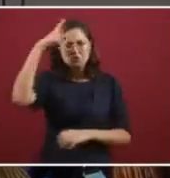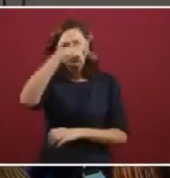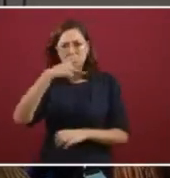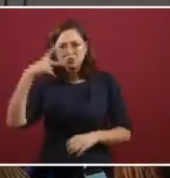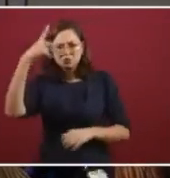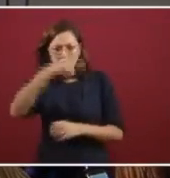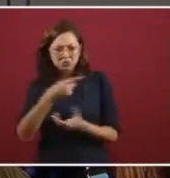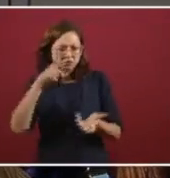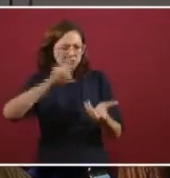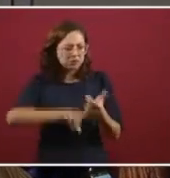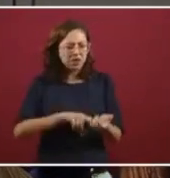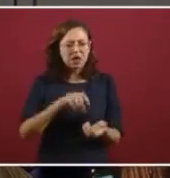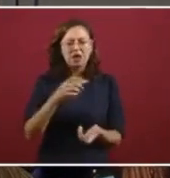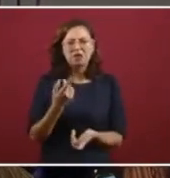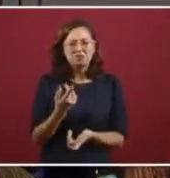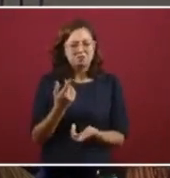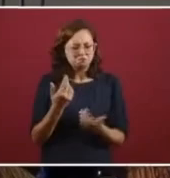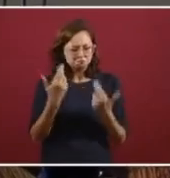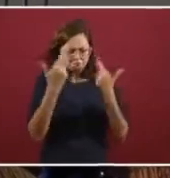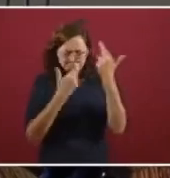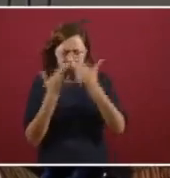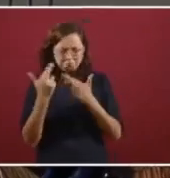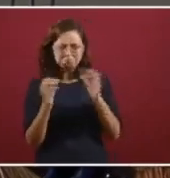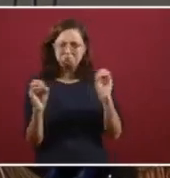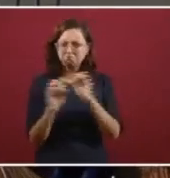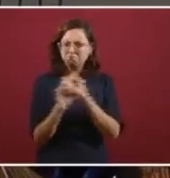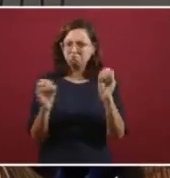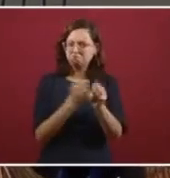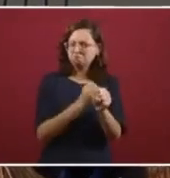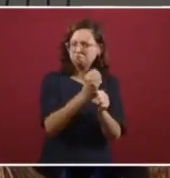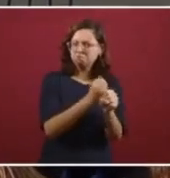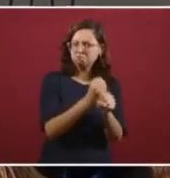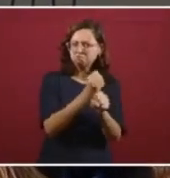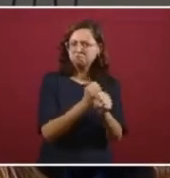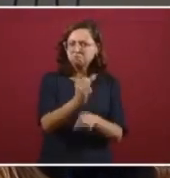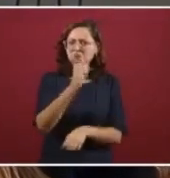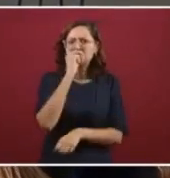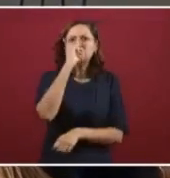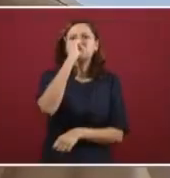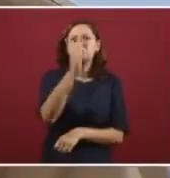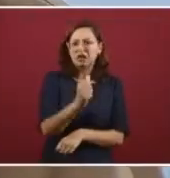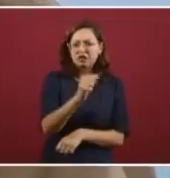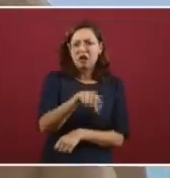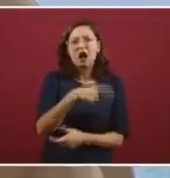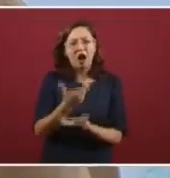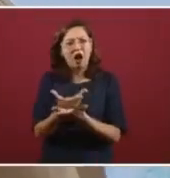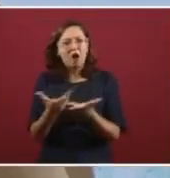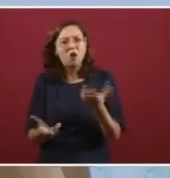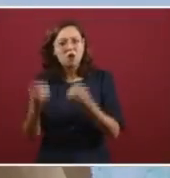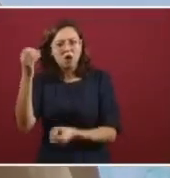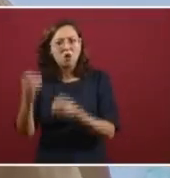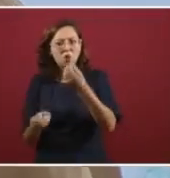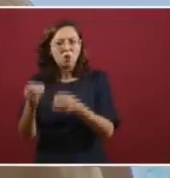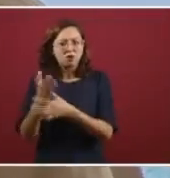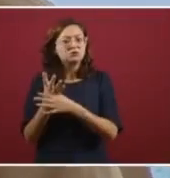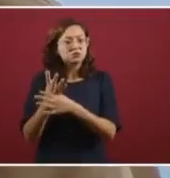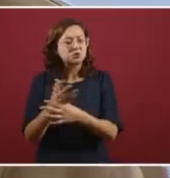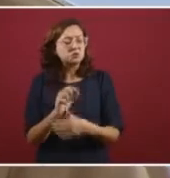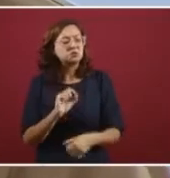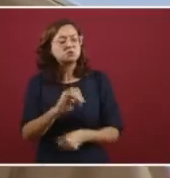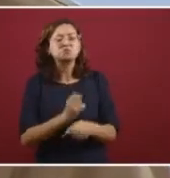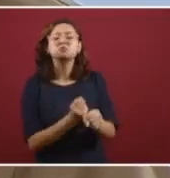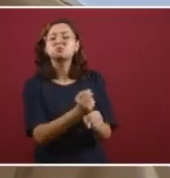el subsecretario de derechos humanos de la secretaría de gobernación alejandro encinas señaló que con este antecedente podrían ser liberadas